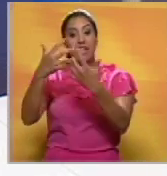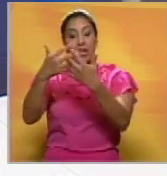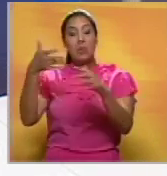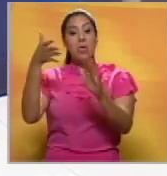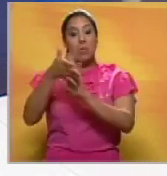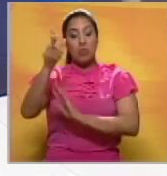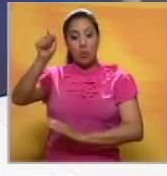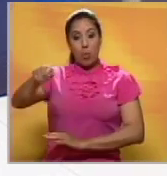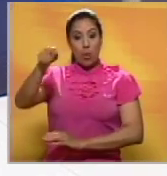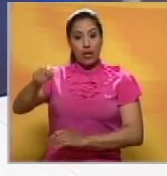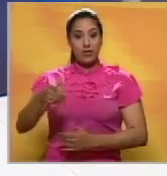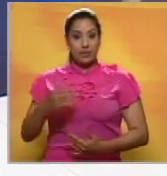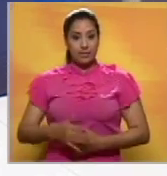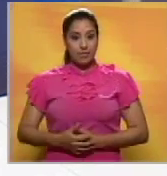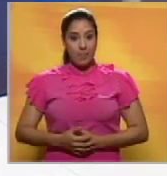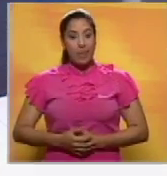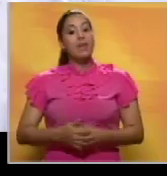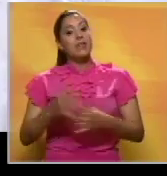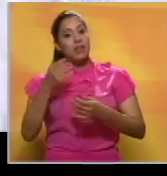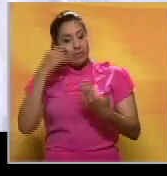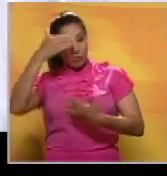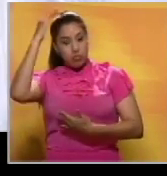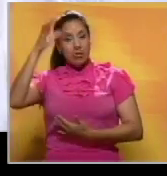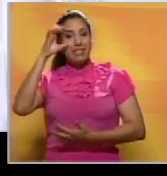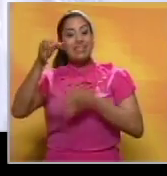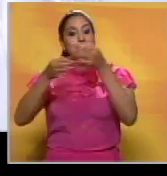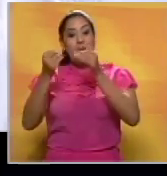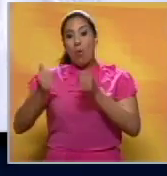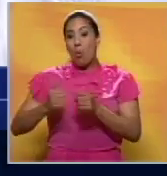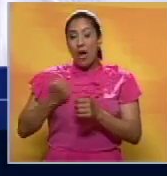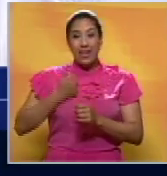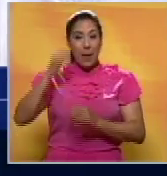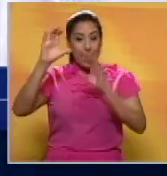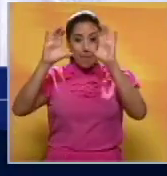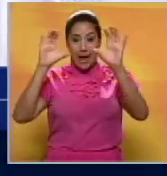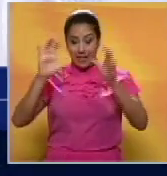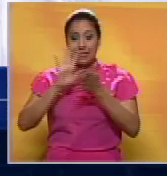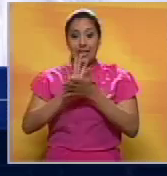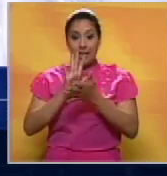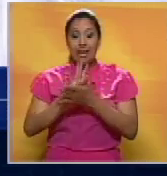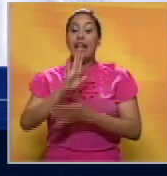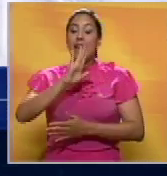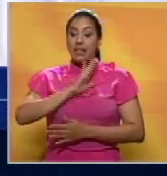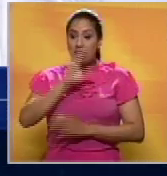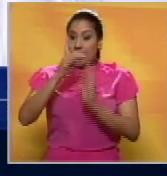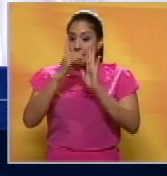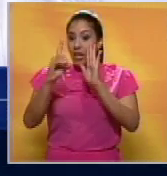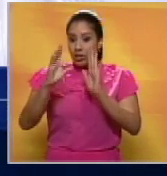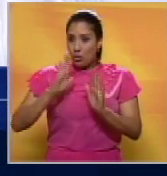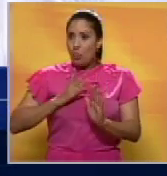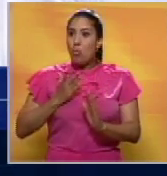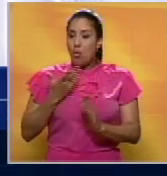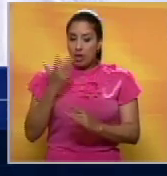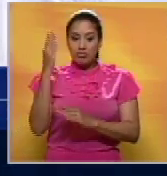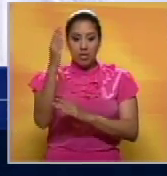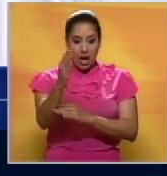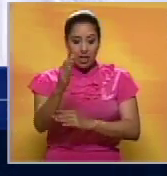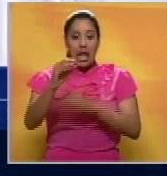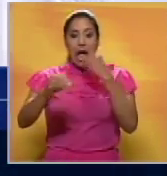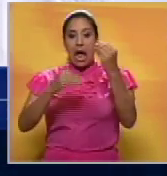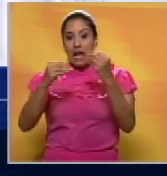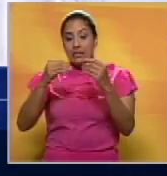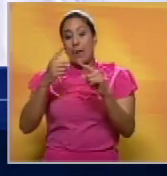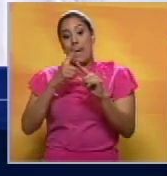a los magistrados del TSJ. Ramos Ayub aseguró que cualquier país soberano tiene derecho de imputar ciudadanos o